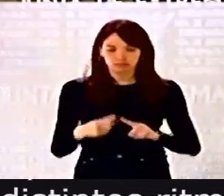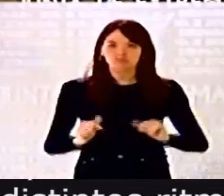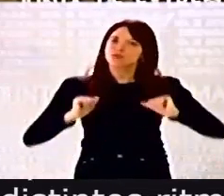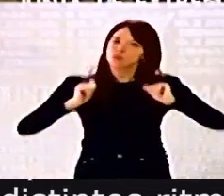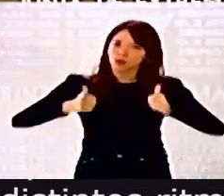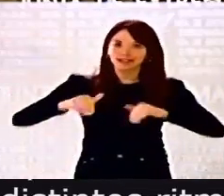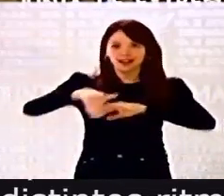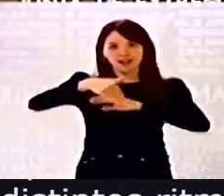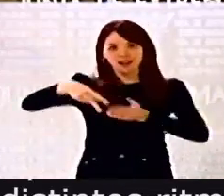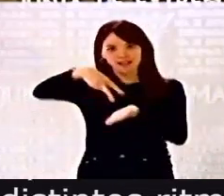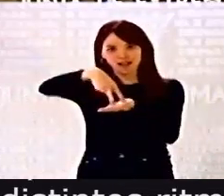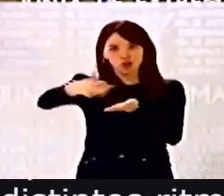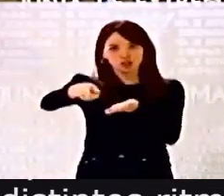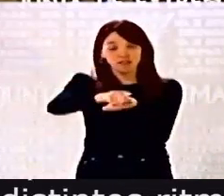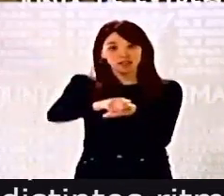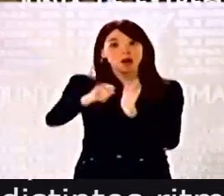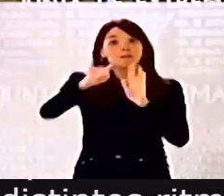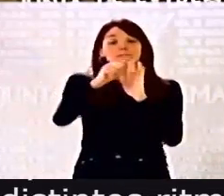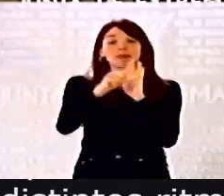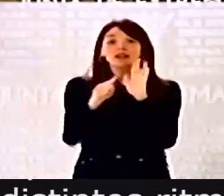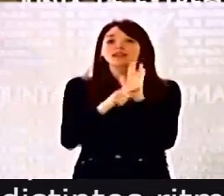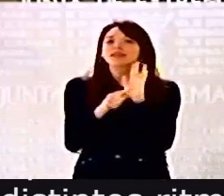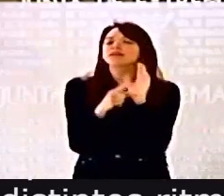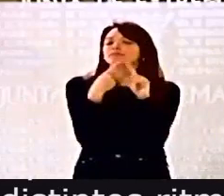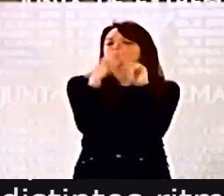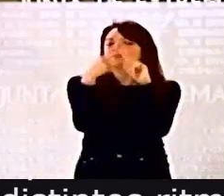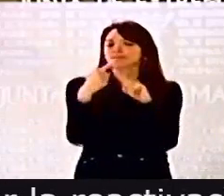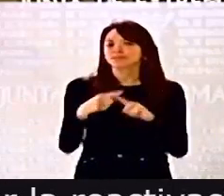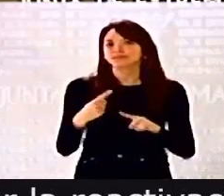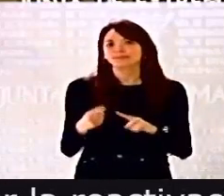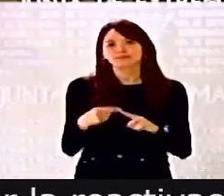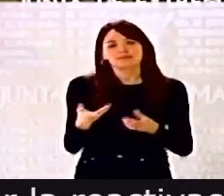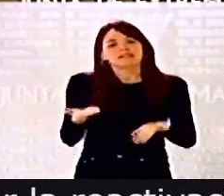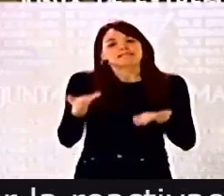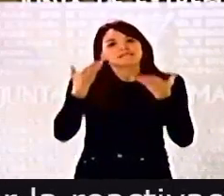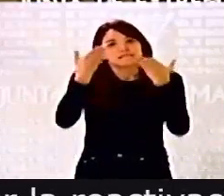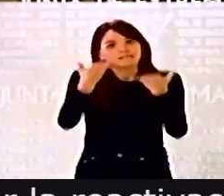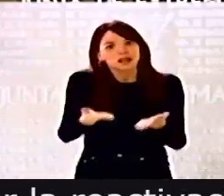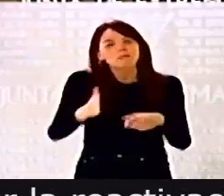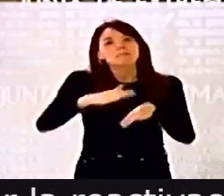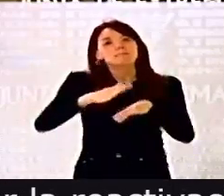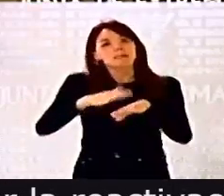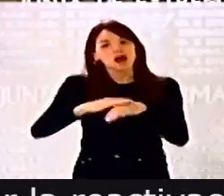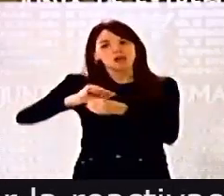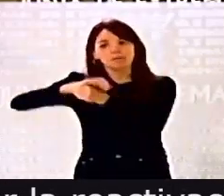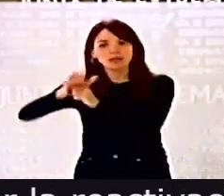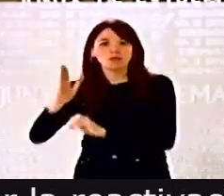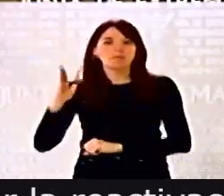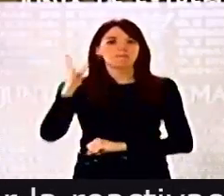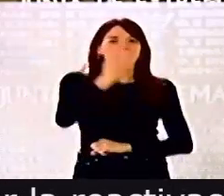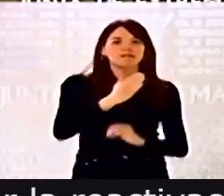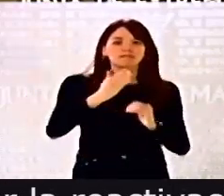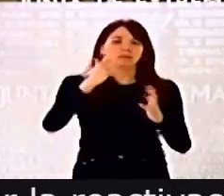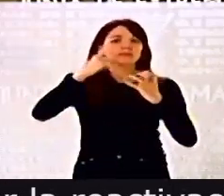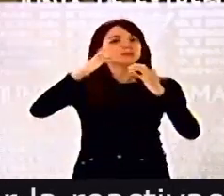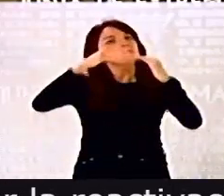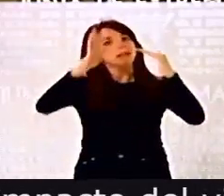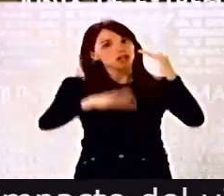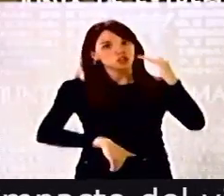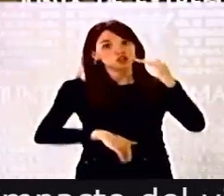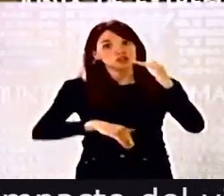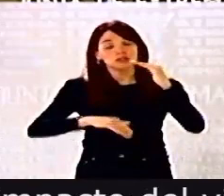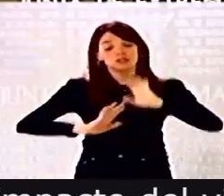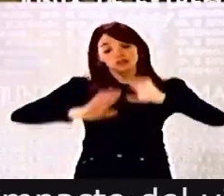promover la reactivación y recuperación del sector que permitan afrontar el impacto del virus y volver a la actividad en las mejores condiciones